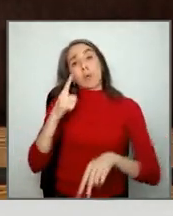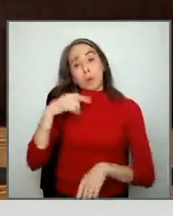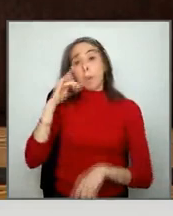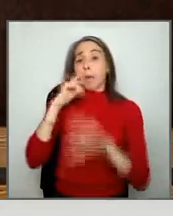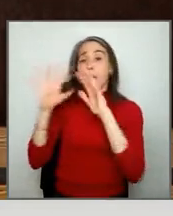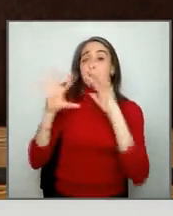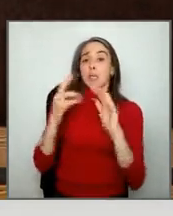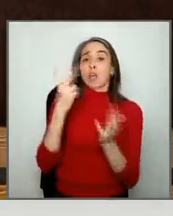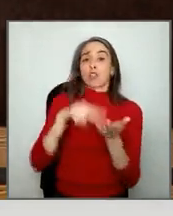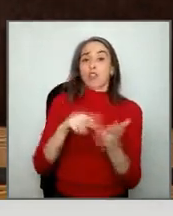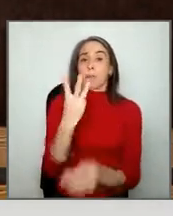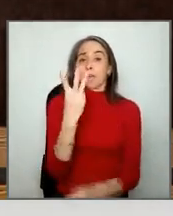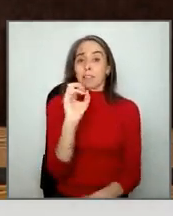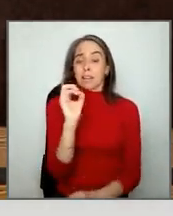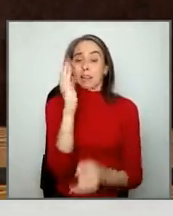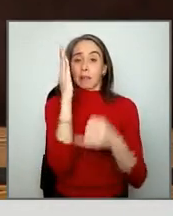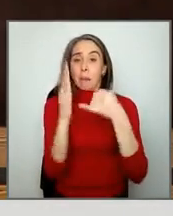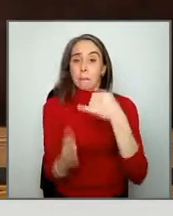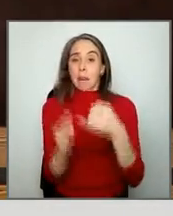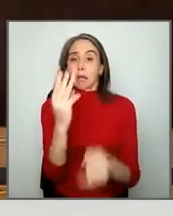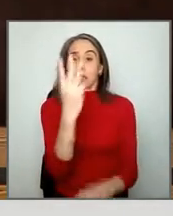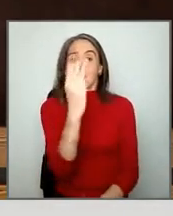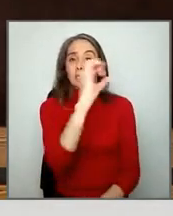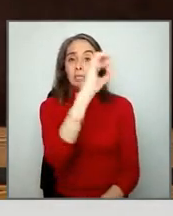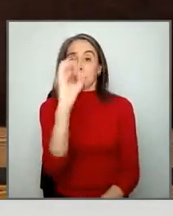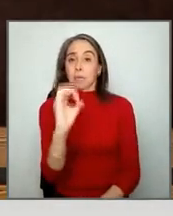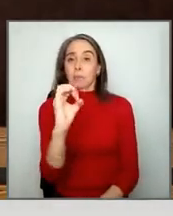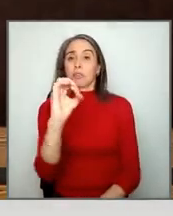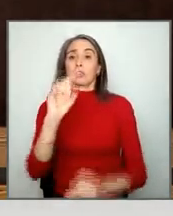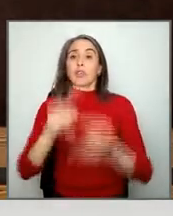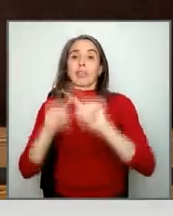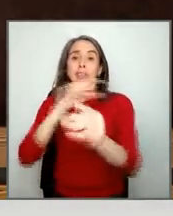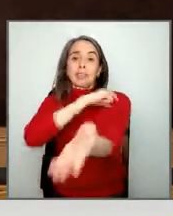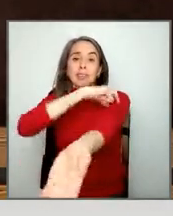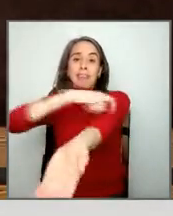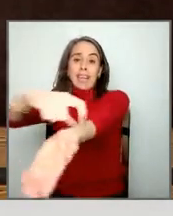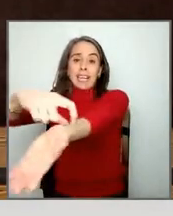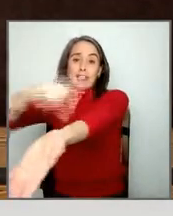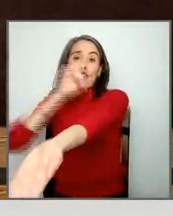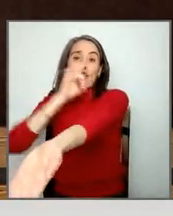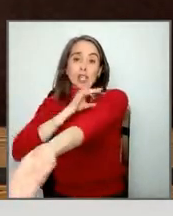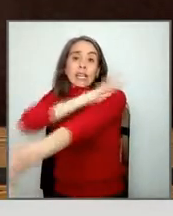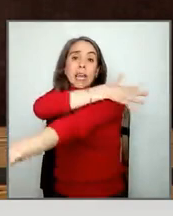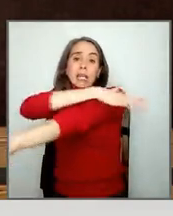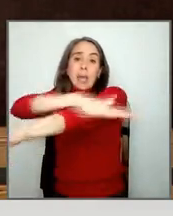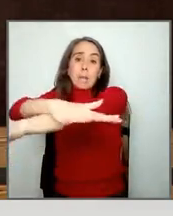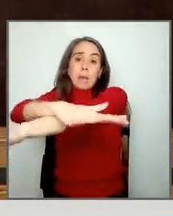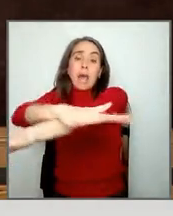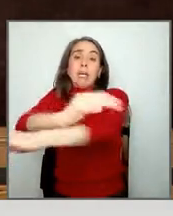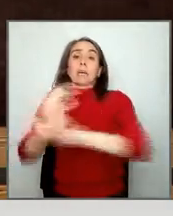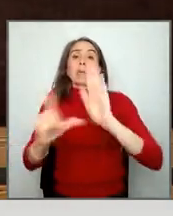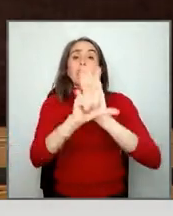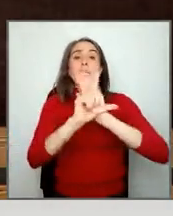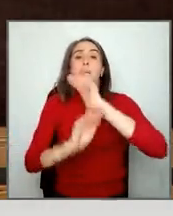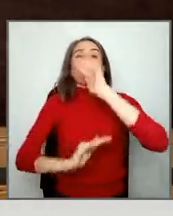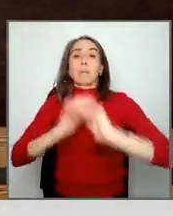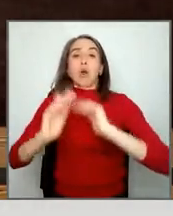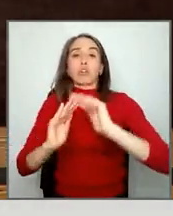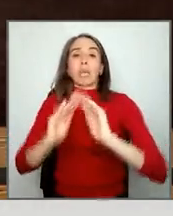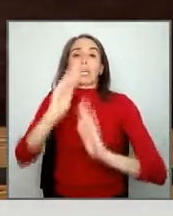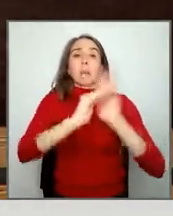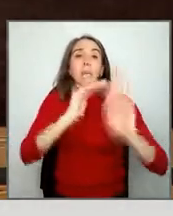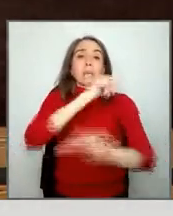contar con un 30% de nuestro territorio y meritorio protegido y para Eso es indispensable